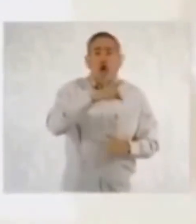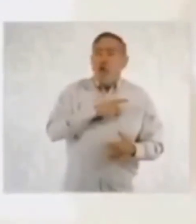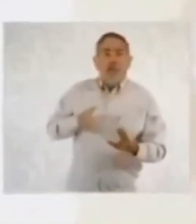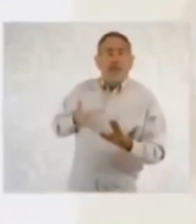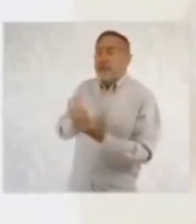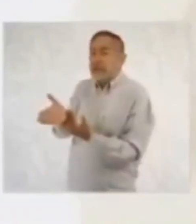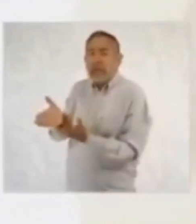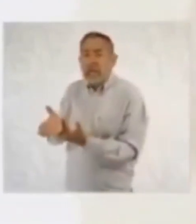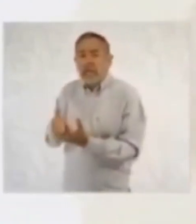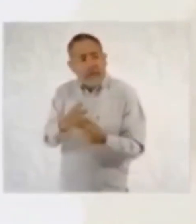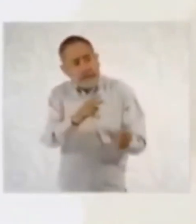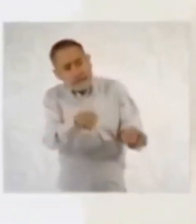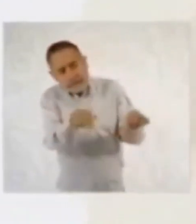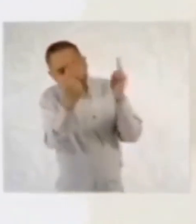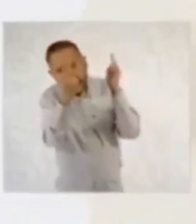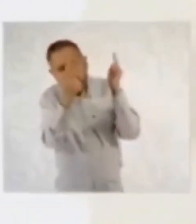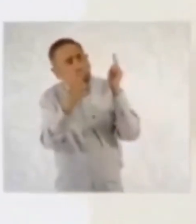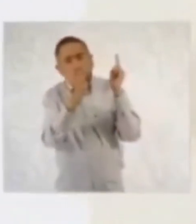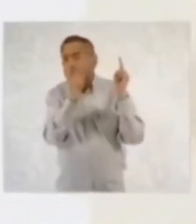intervención.